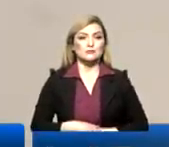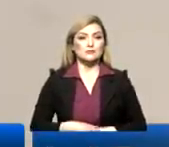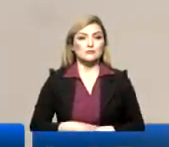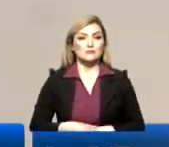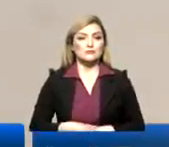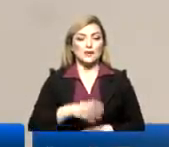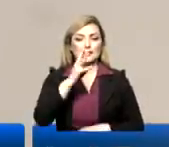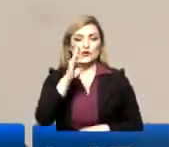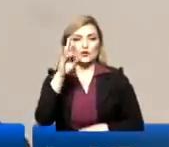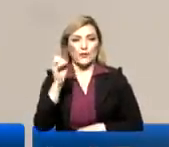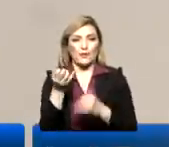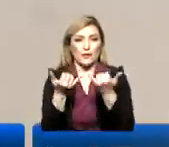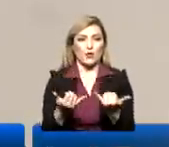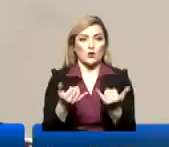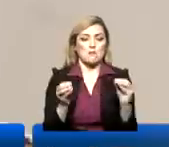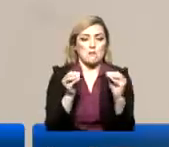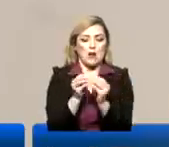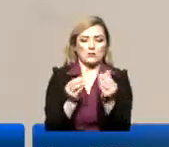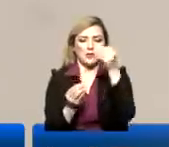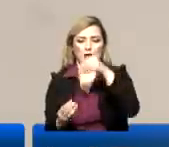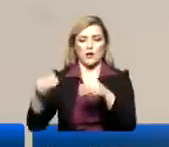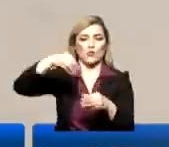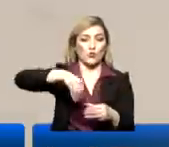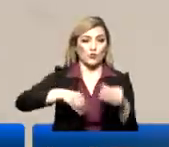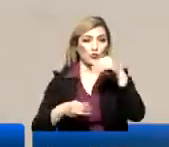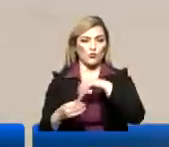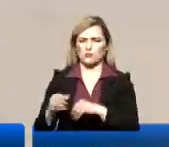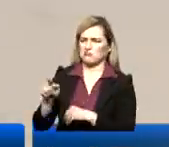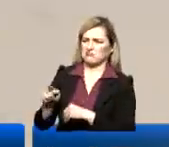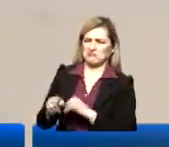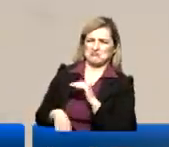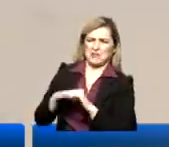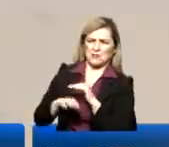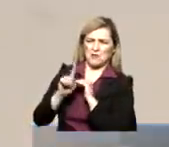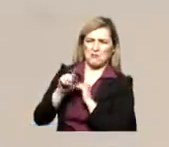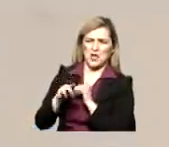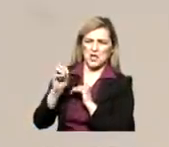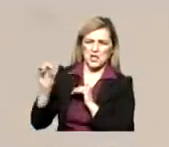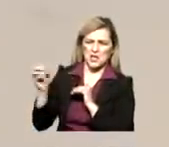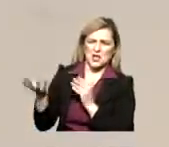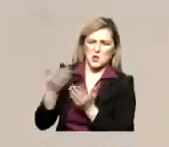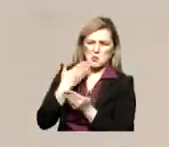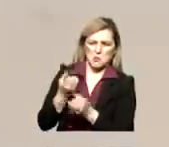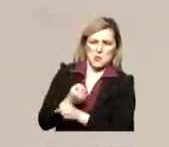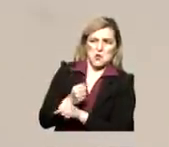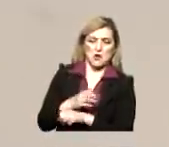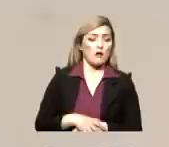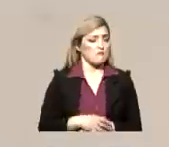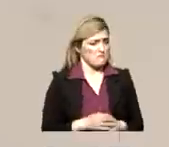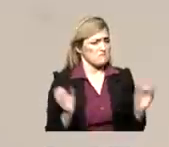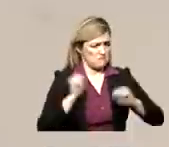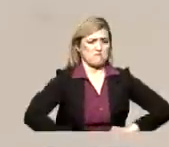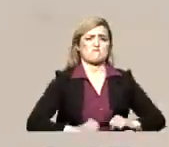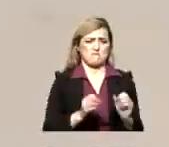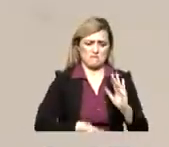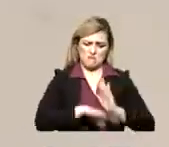y cada vez se suman más laboratorios. Así no llegamos, las 1.500 no va a ser posible. Van a ser posibles posiblemente más de esas porque